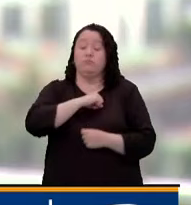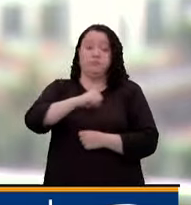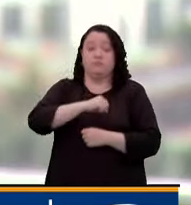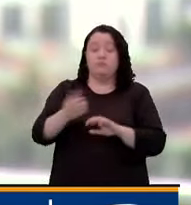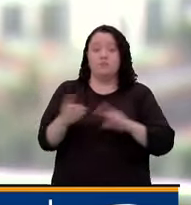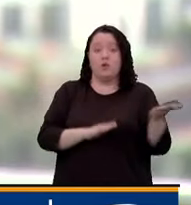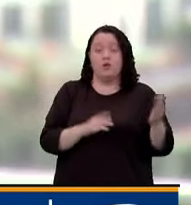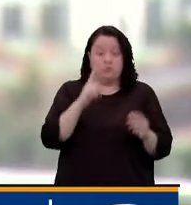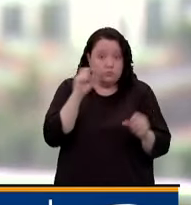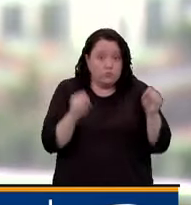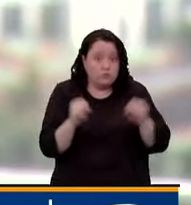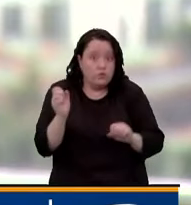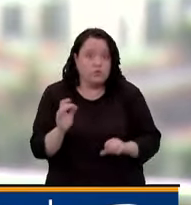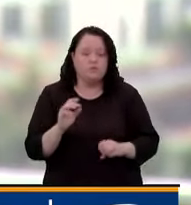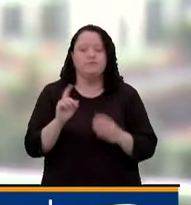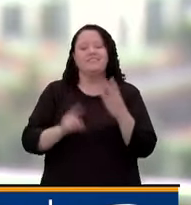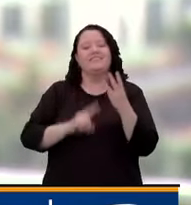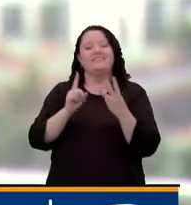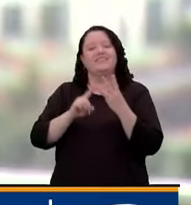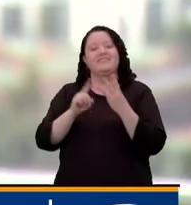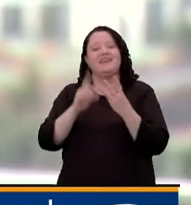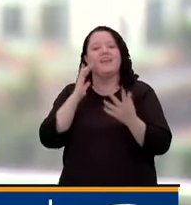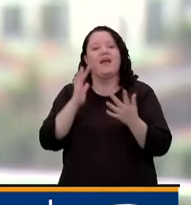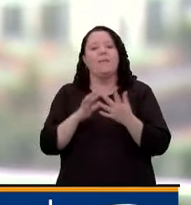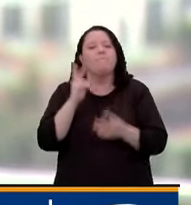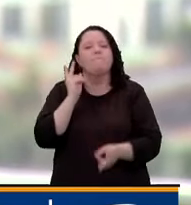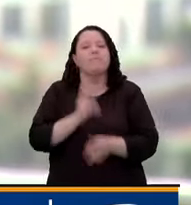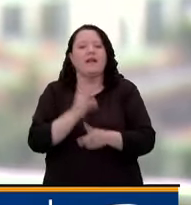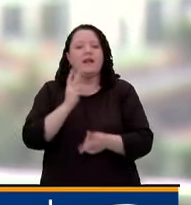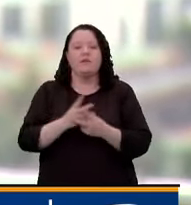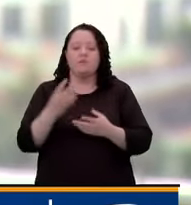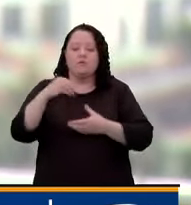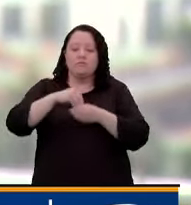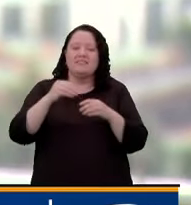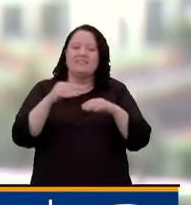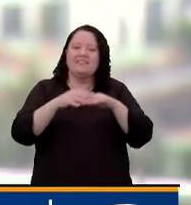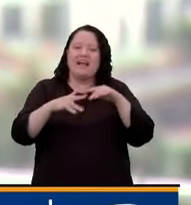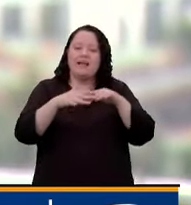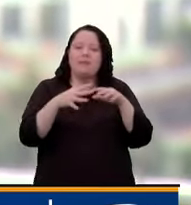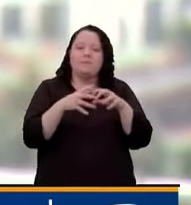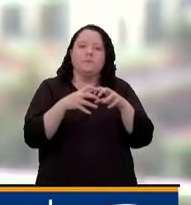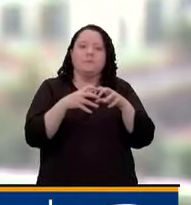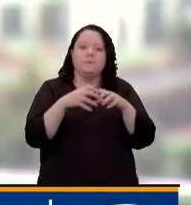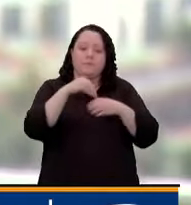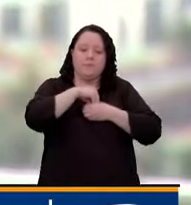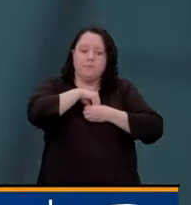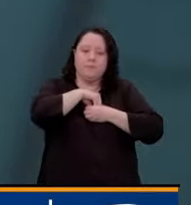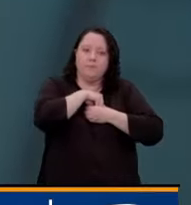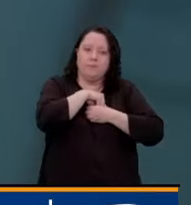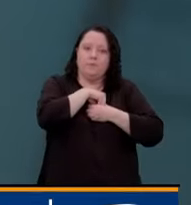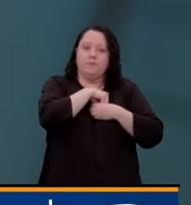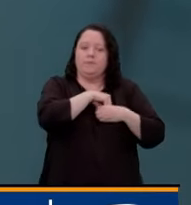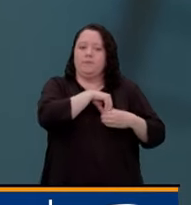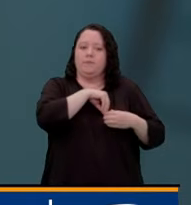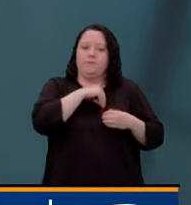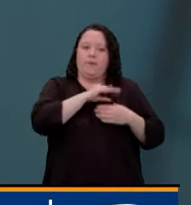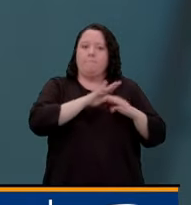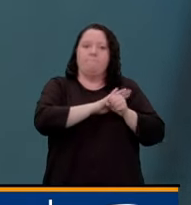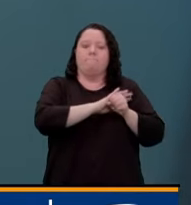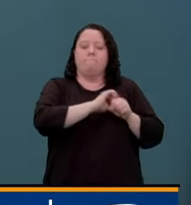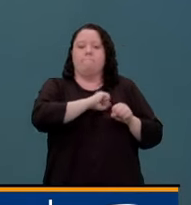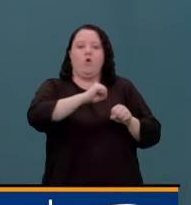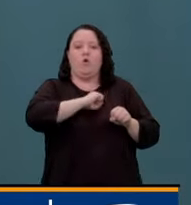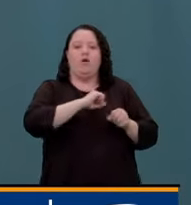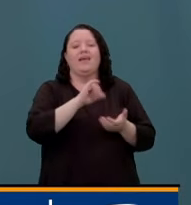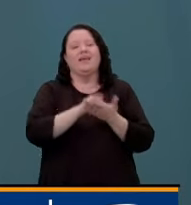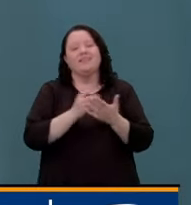Lo tercero es que hay un mayor riesgo de formar coágulos que se pueden ir dentro de las arterias y generar infartos. Por eso el